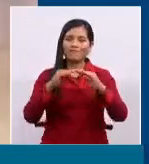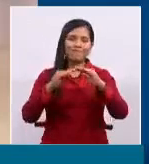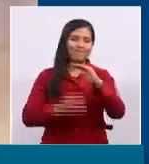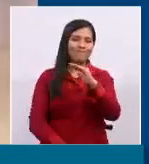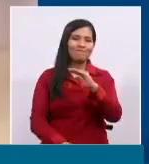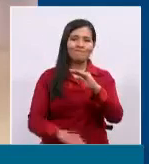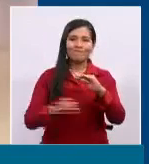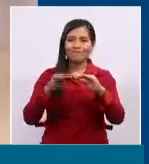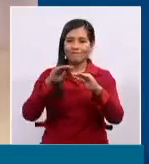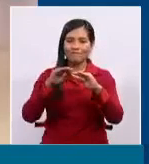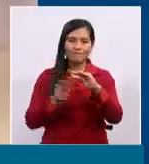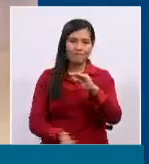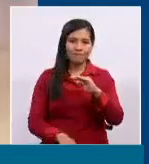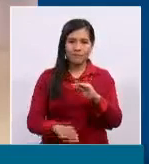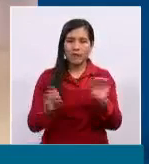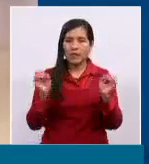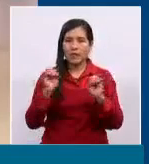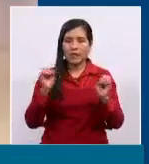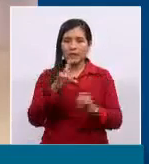fue inferior